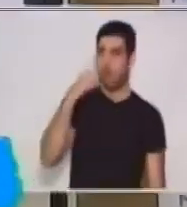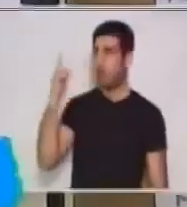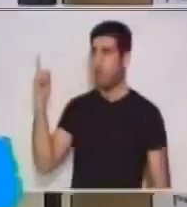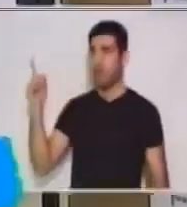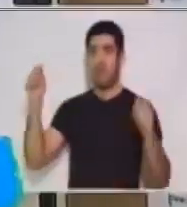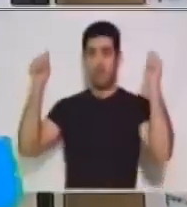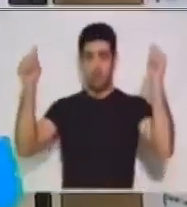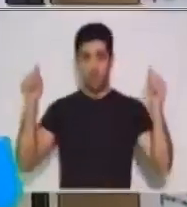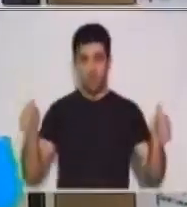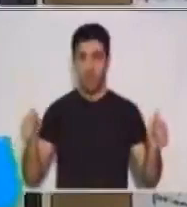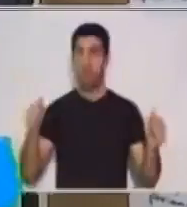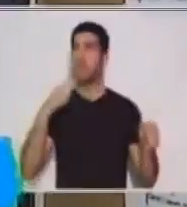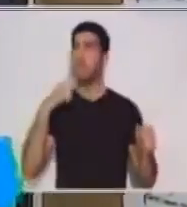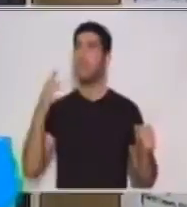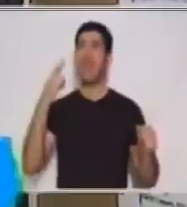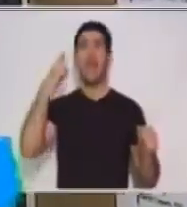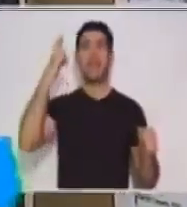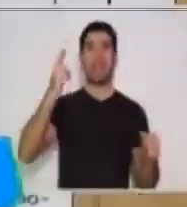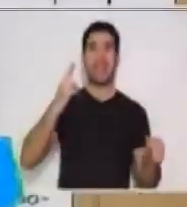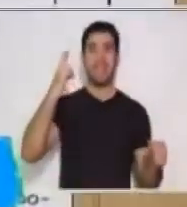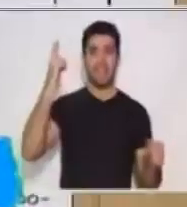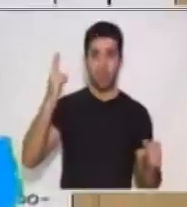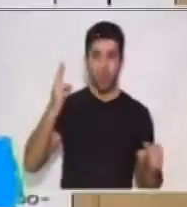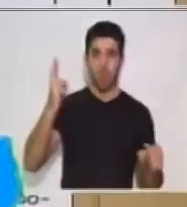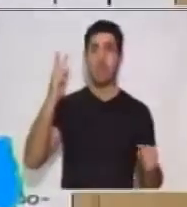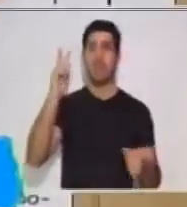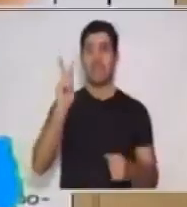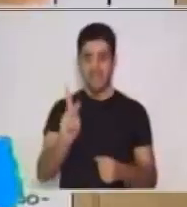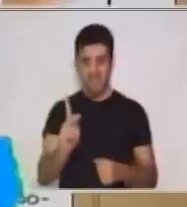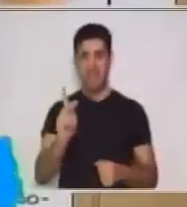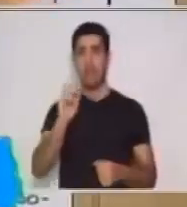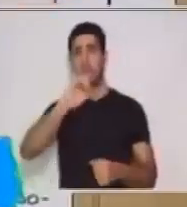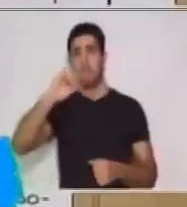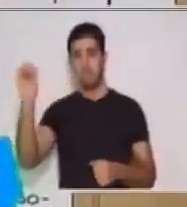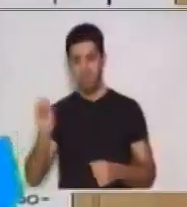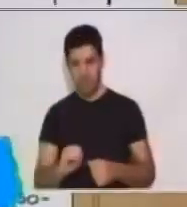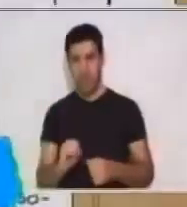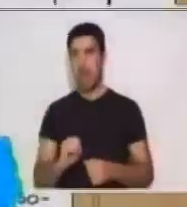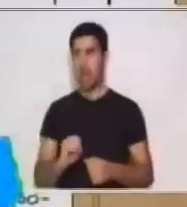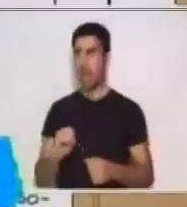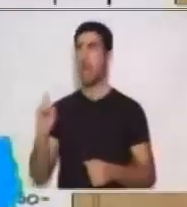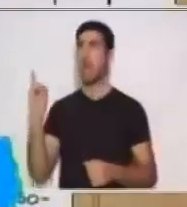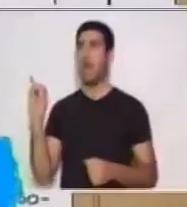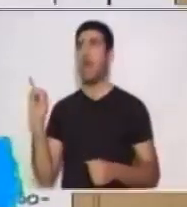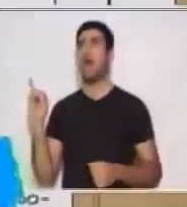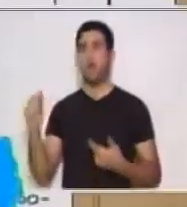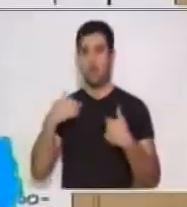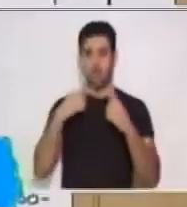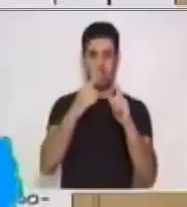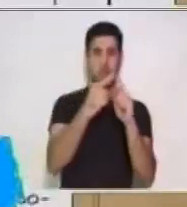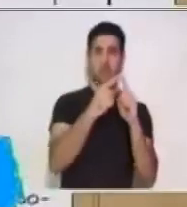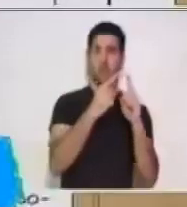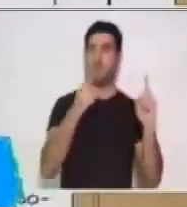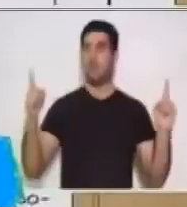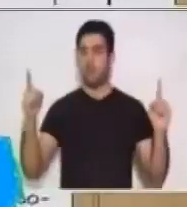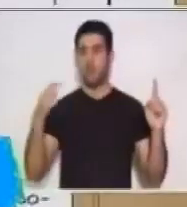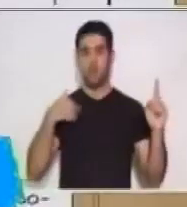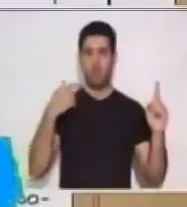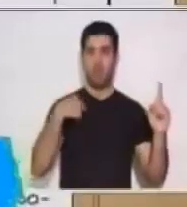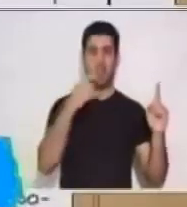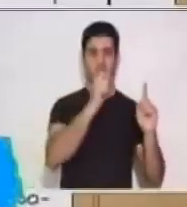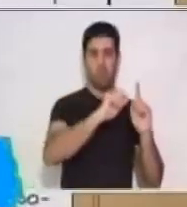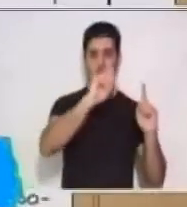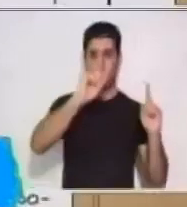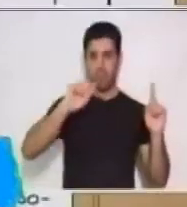va a servir mucho. Podemos ver aquí, yo te dibujé una unidad, porque al final,